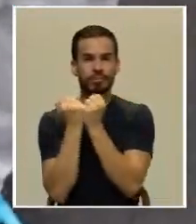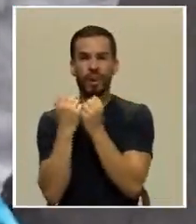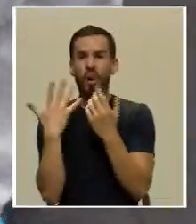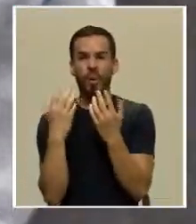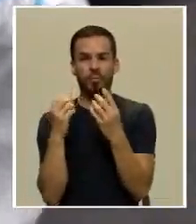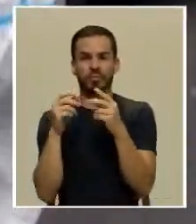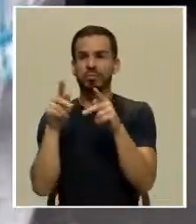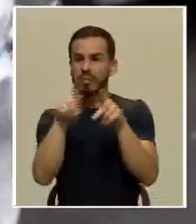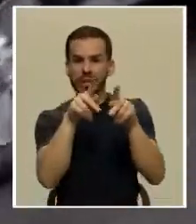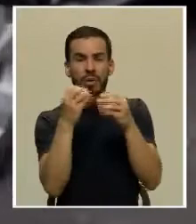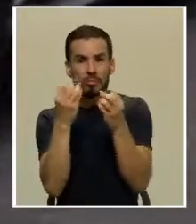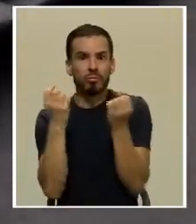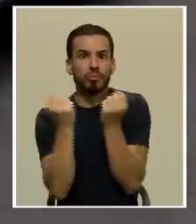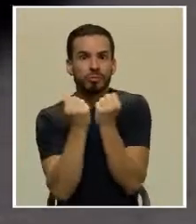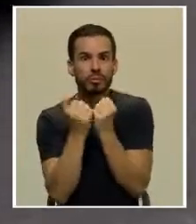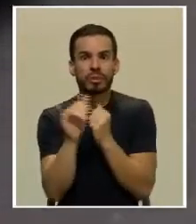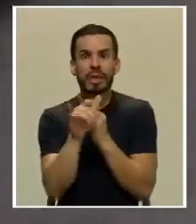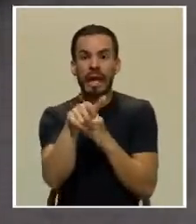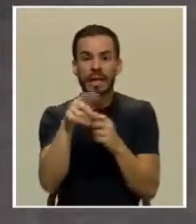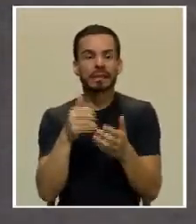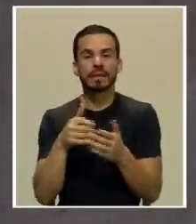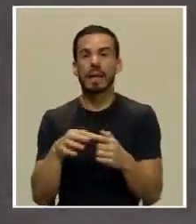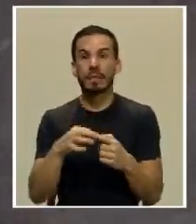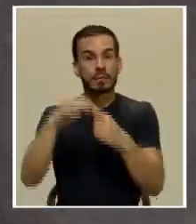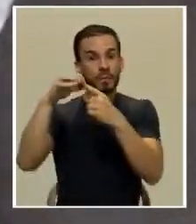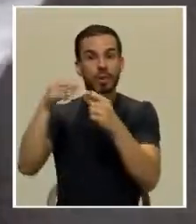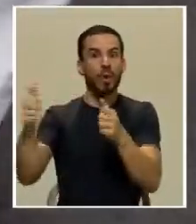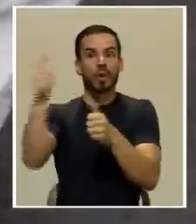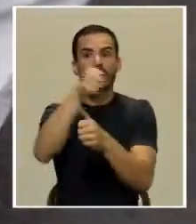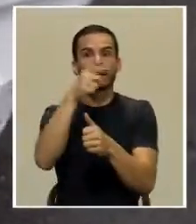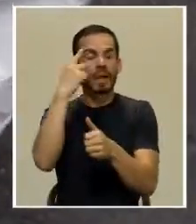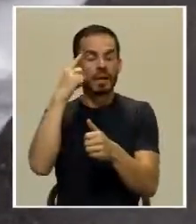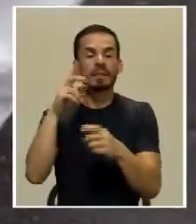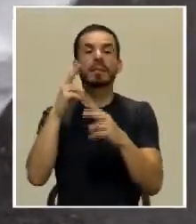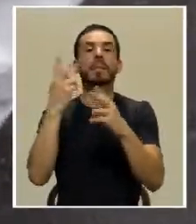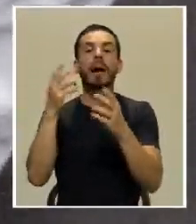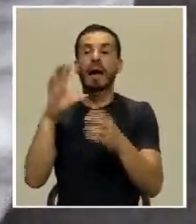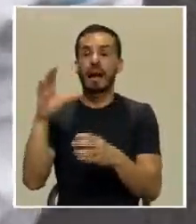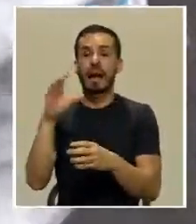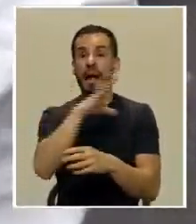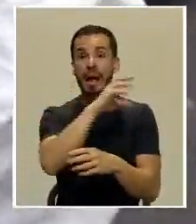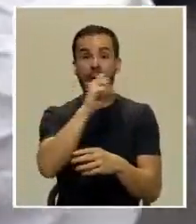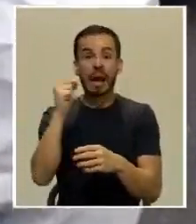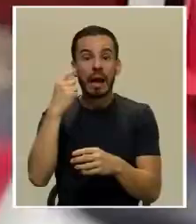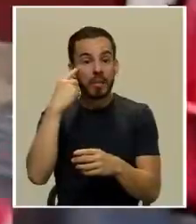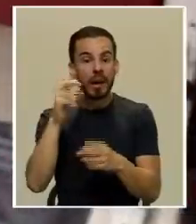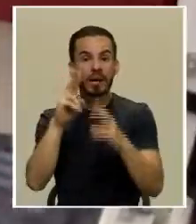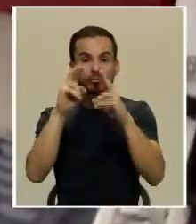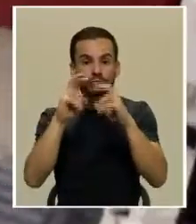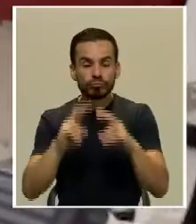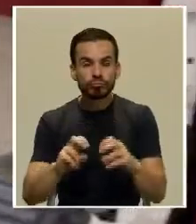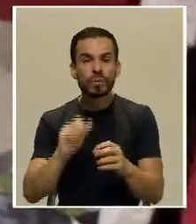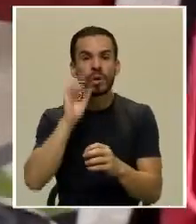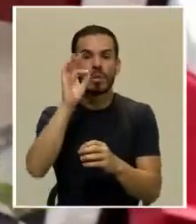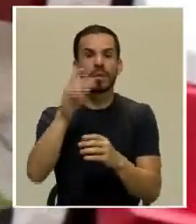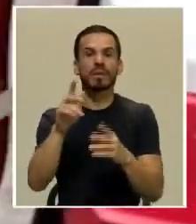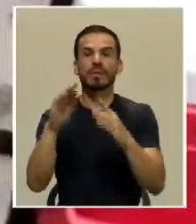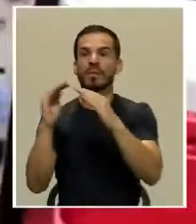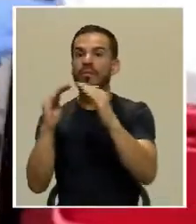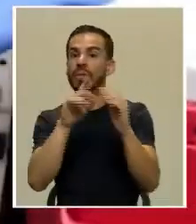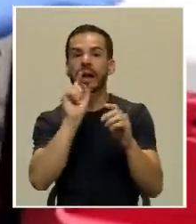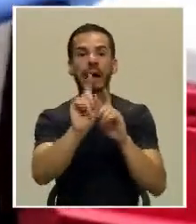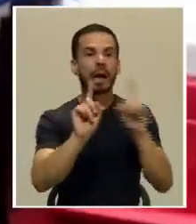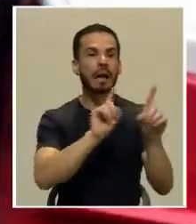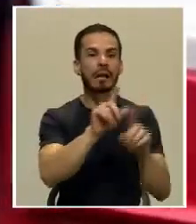alta densidad poblacional serán las prioridades de la Caja Costarricense de Seguro Social cuando realice los próximos testeos masivos